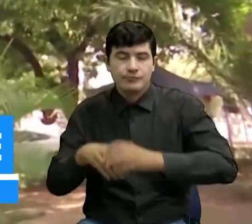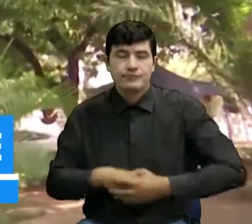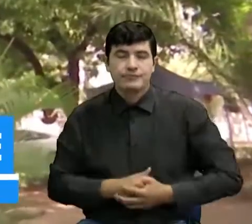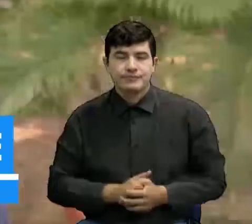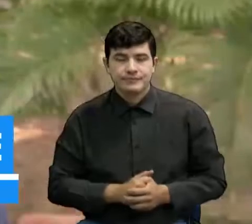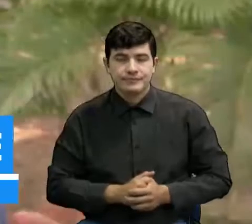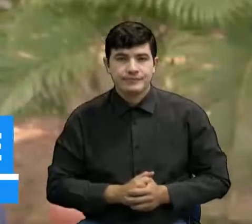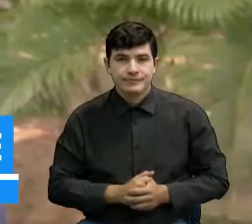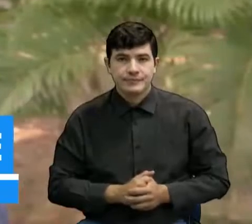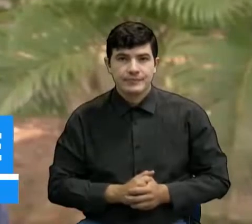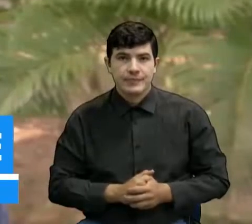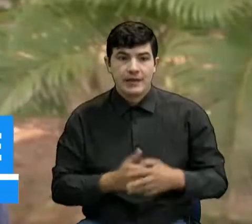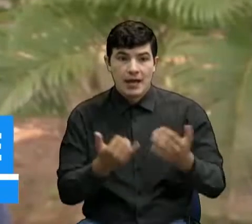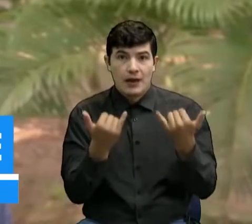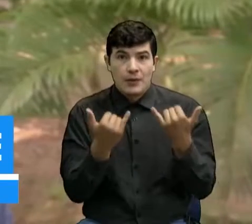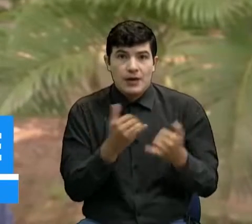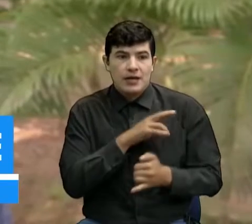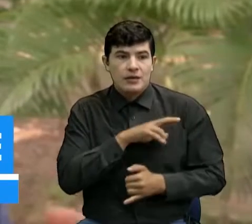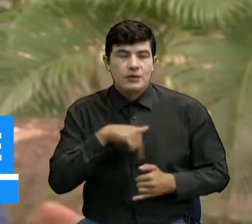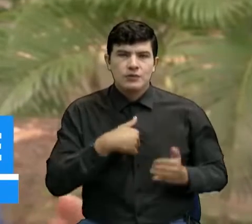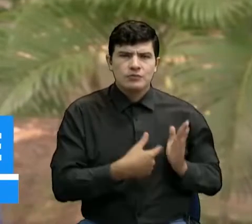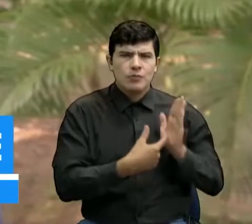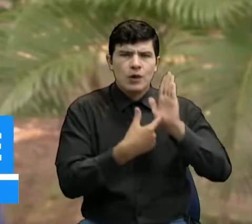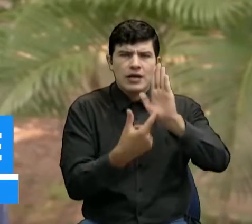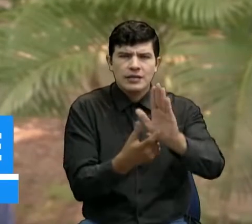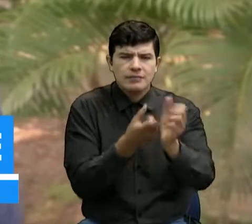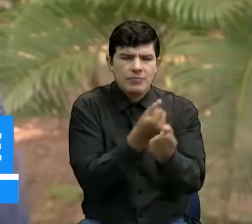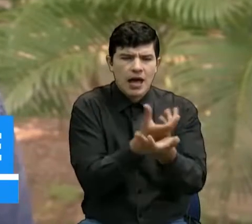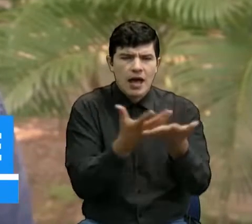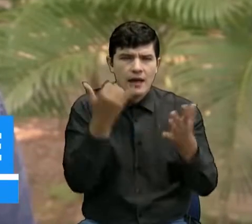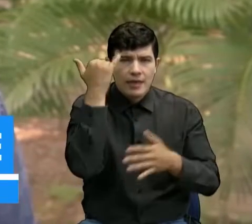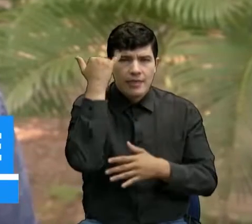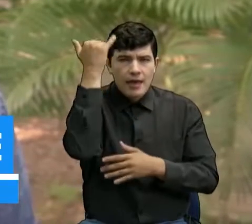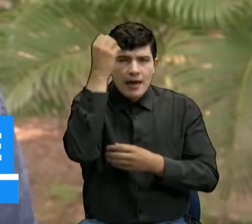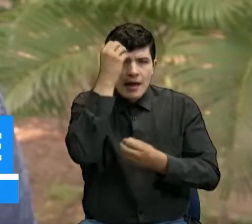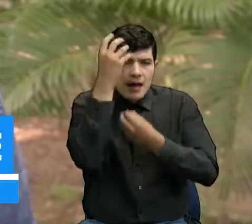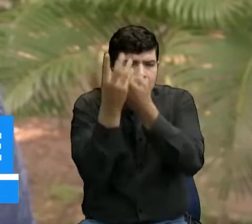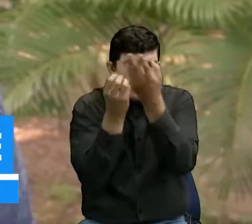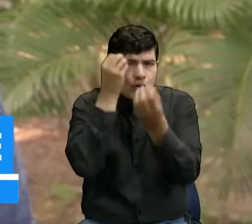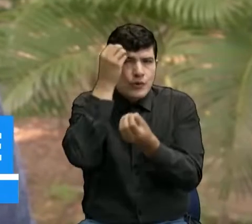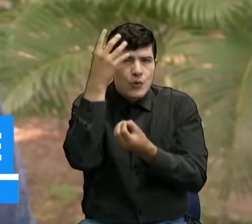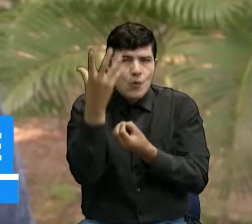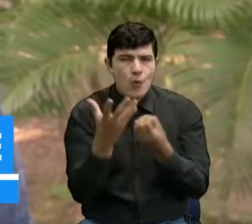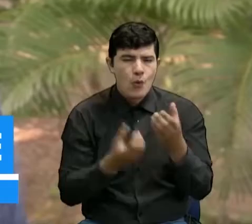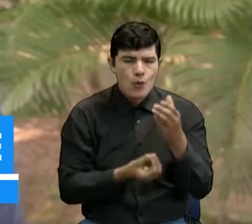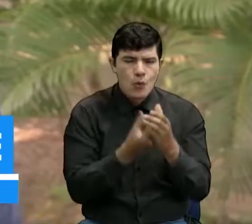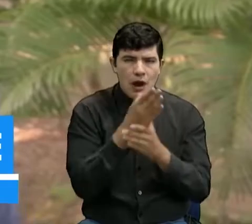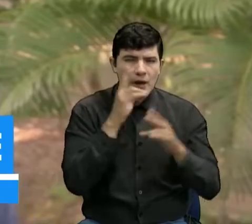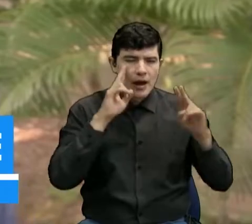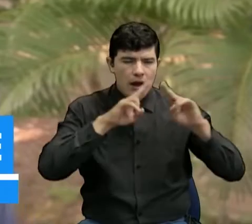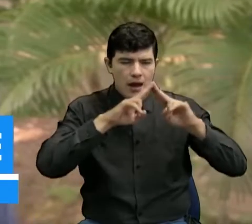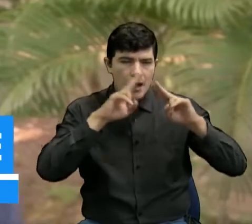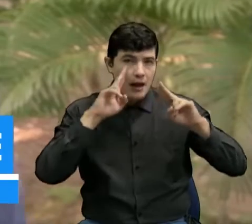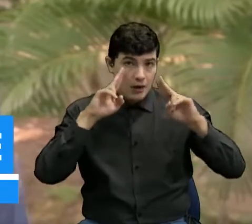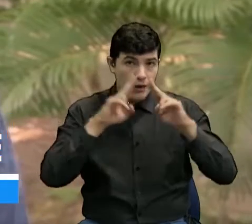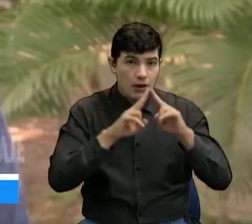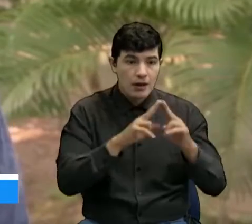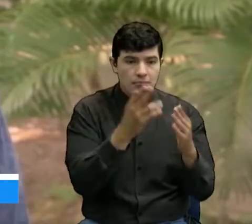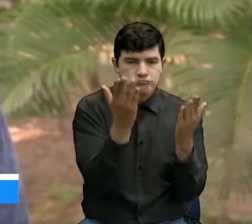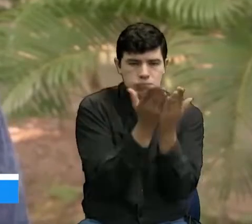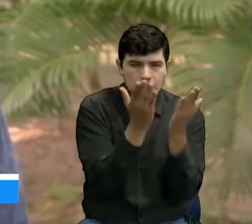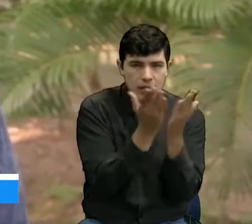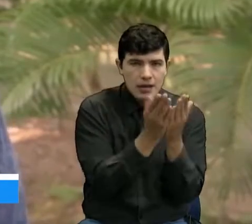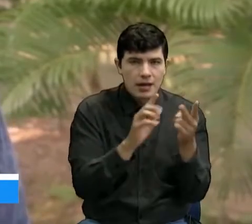Y tendremos la posibilidad de mostrar todos los recursos educativos innovadores que hemos realizado, sobre todo en ámbitos de gamificación, en